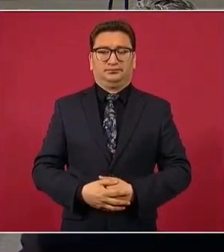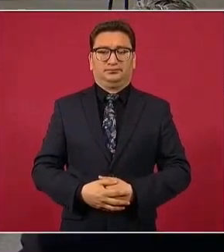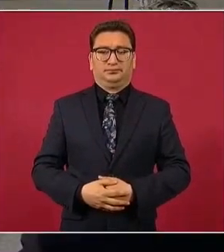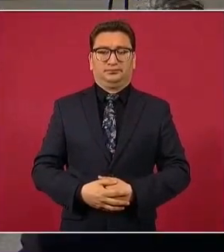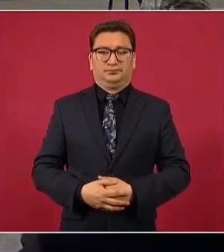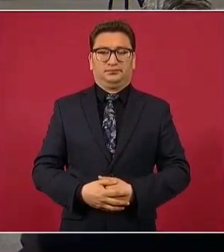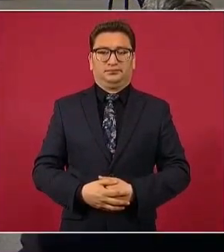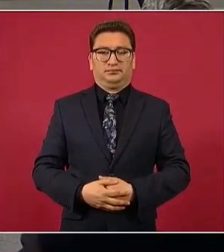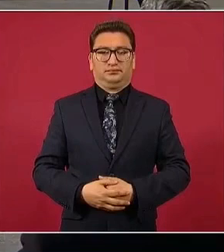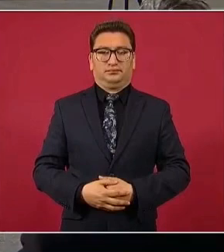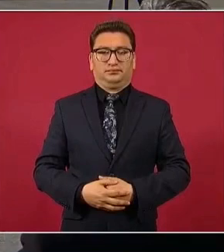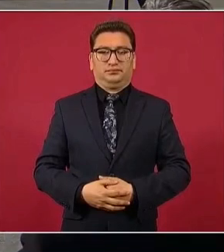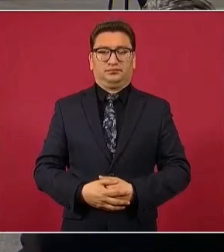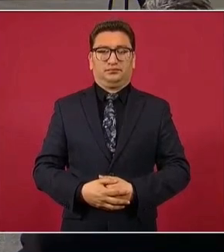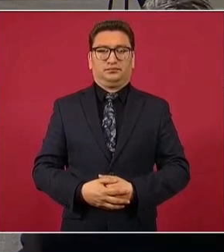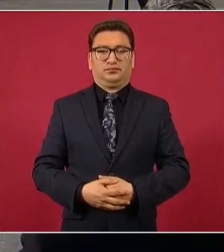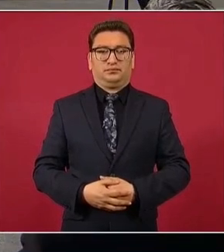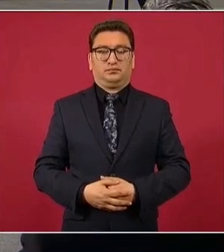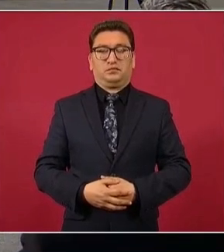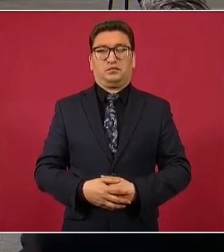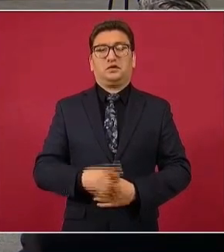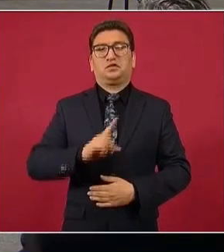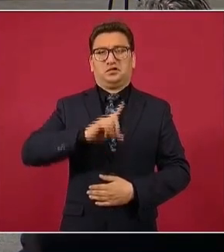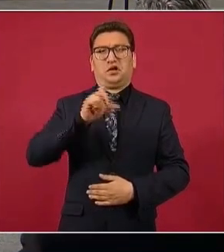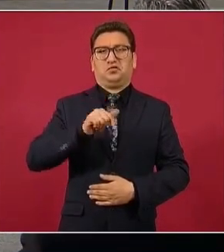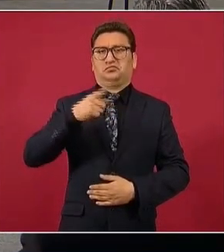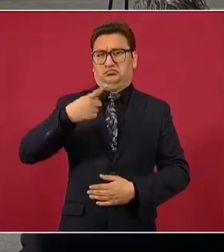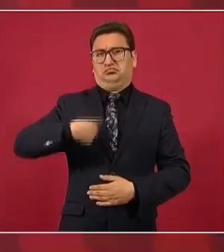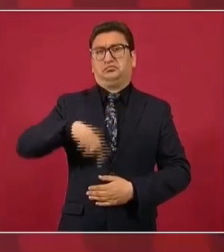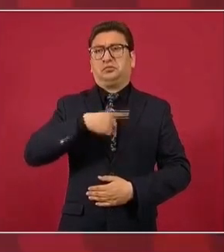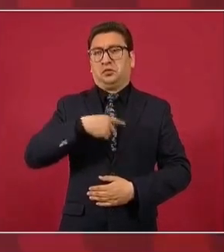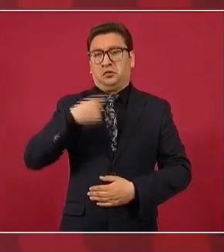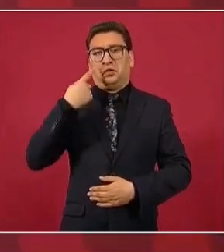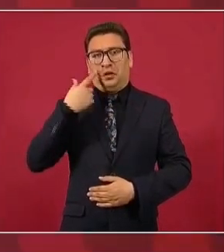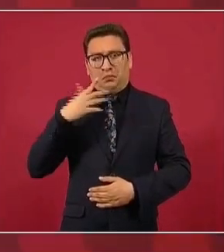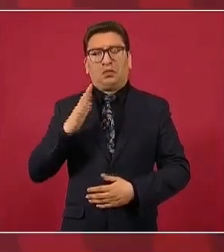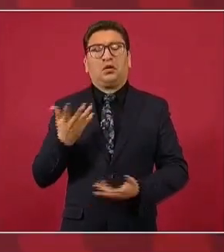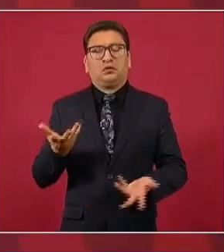¿De dónde se Y ya los recursos? nosotros vemos